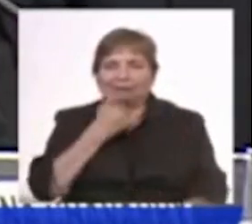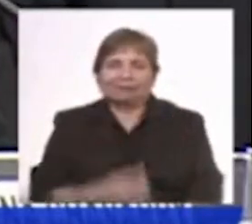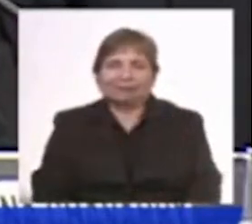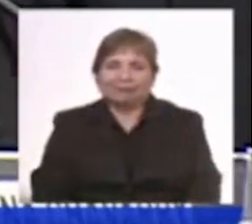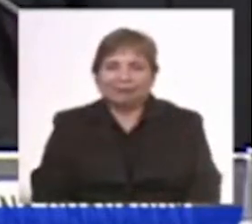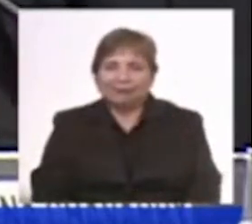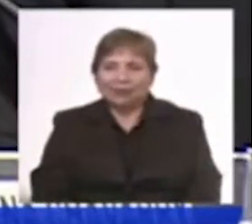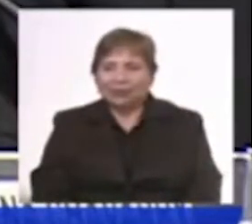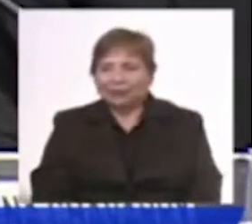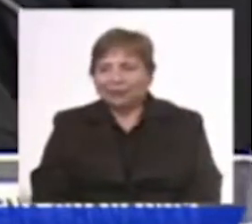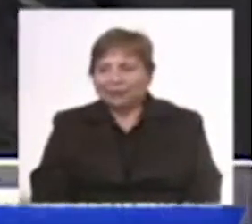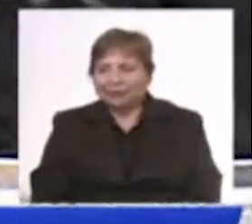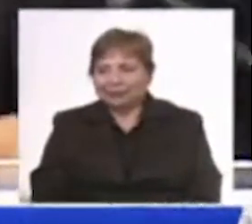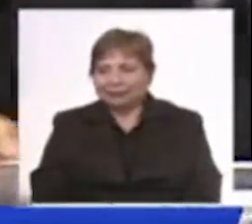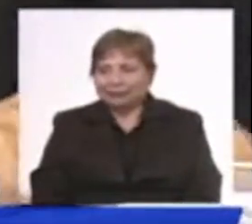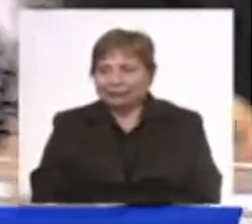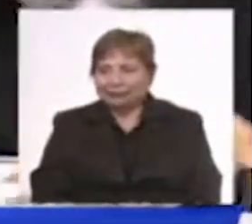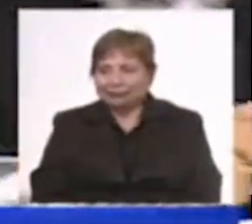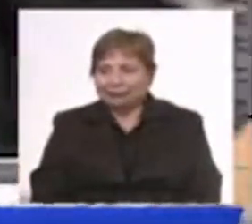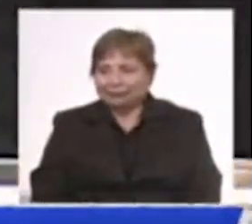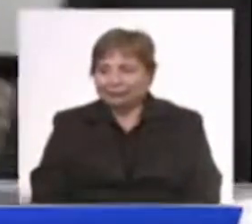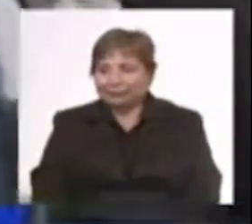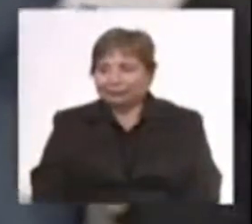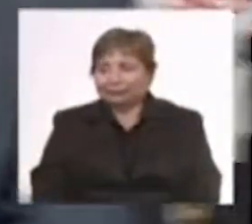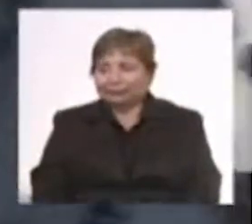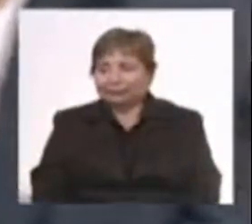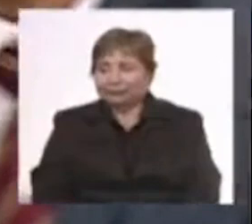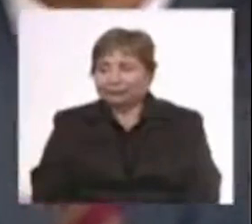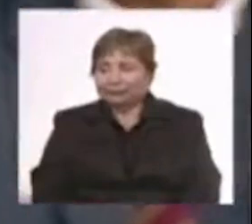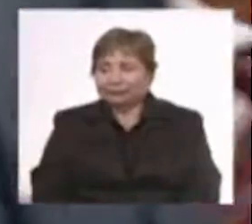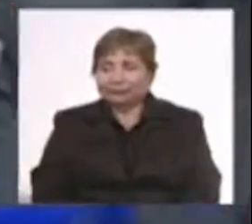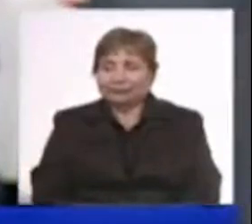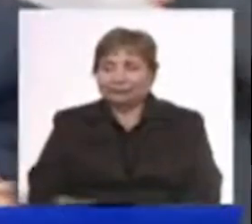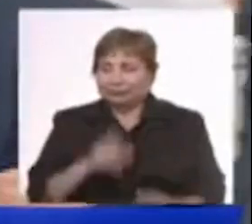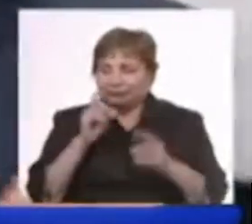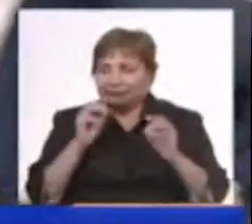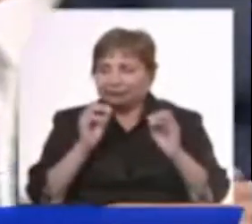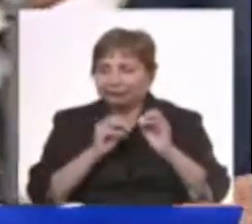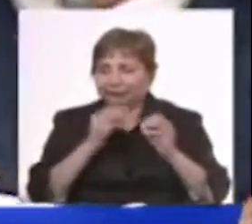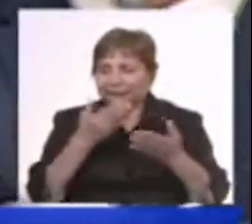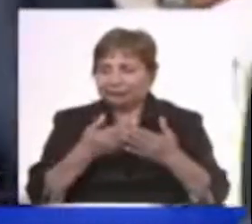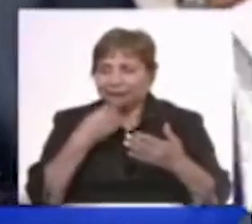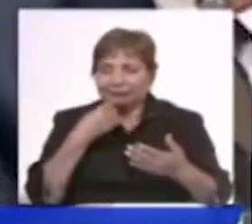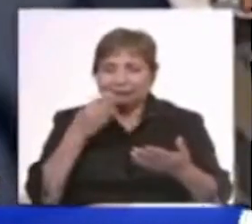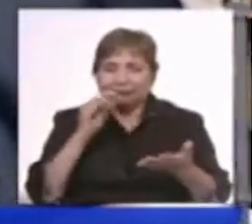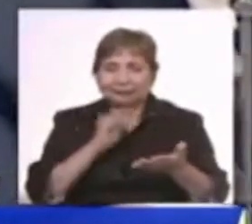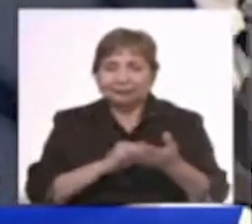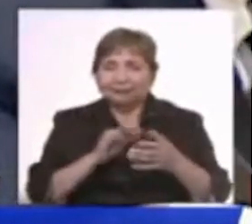Gracias. Si me permite completar su pregunta, señor periodista.